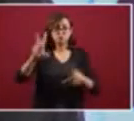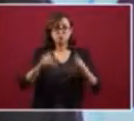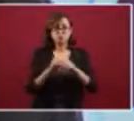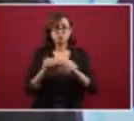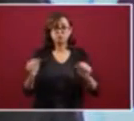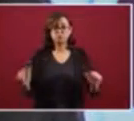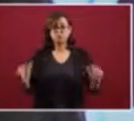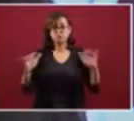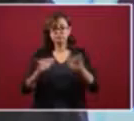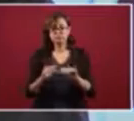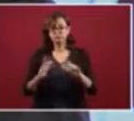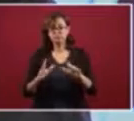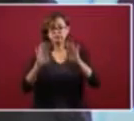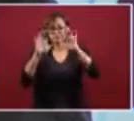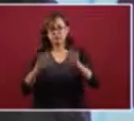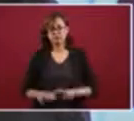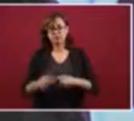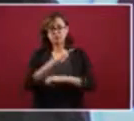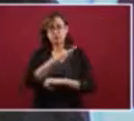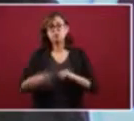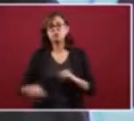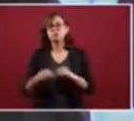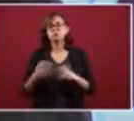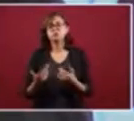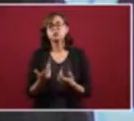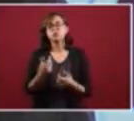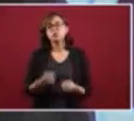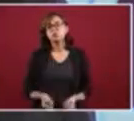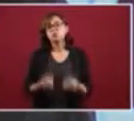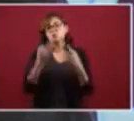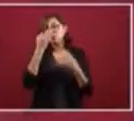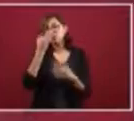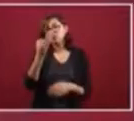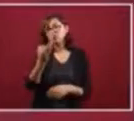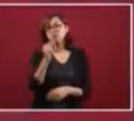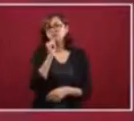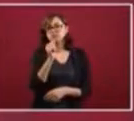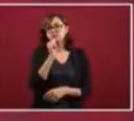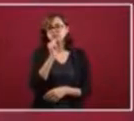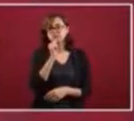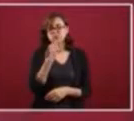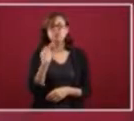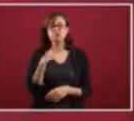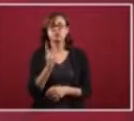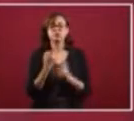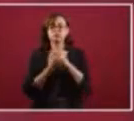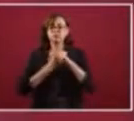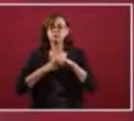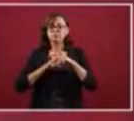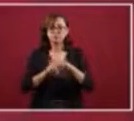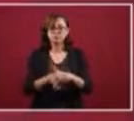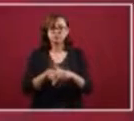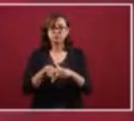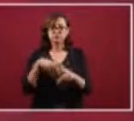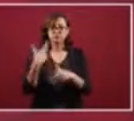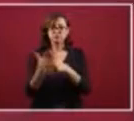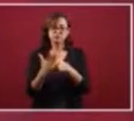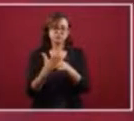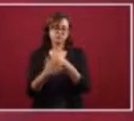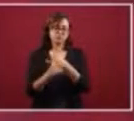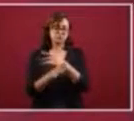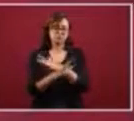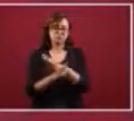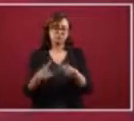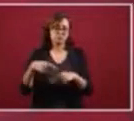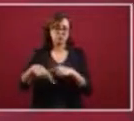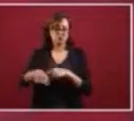informe final. No nos han dicho cuánto tomará el informe final, pero se iniciará a partir de la publicación del informe, que será a